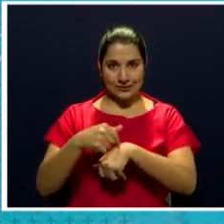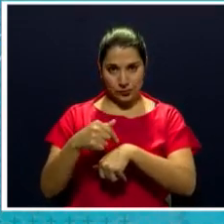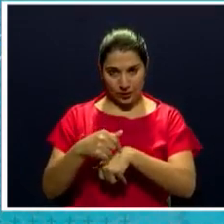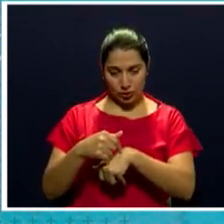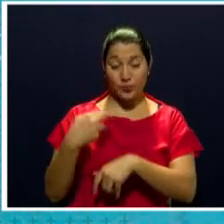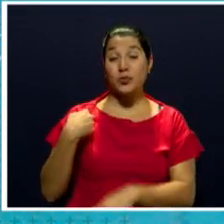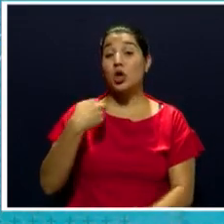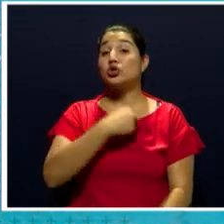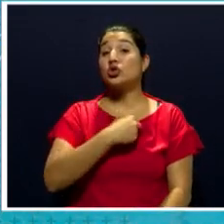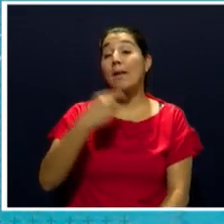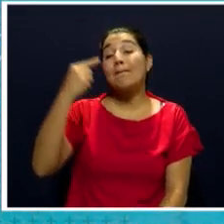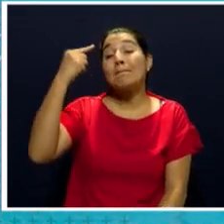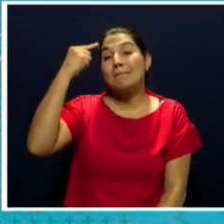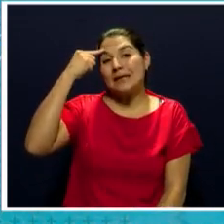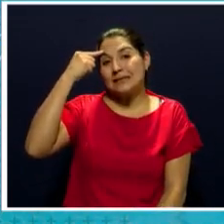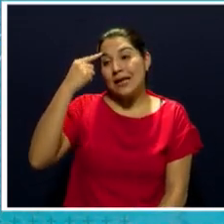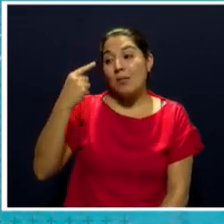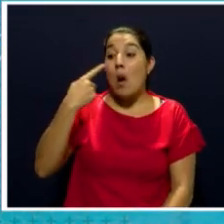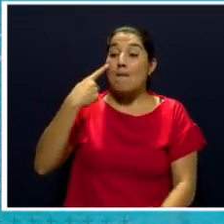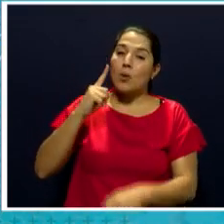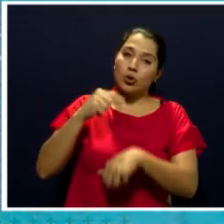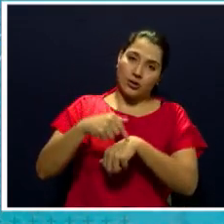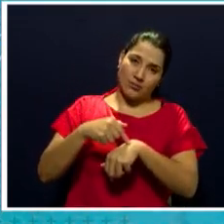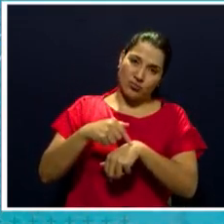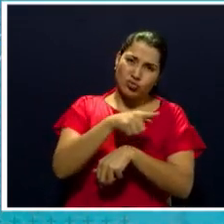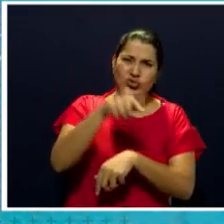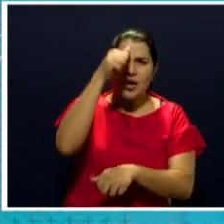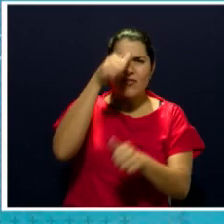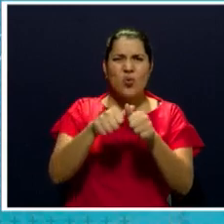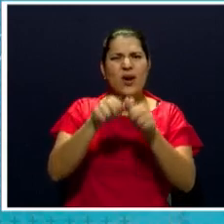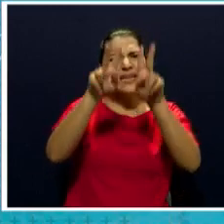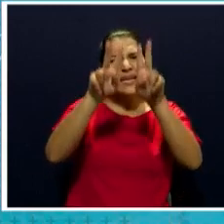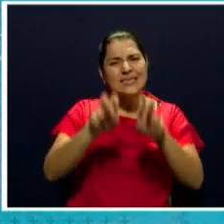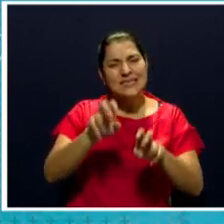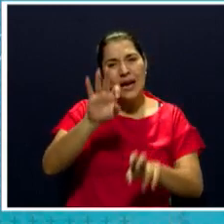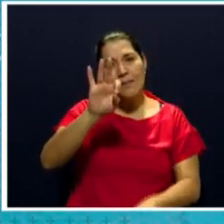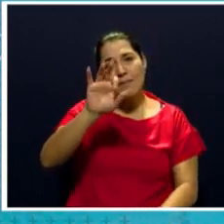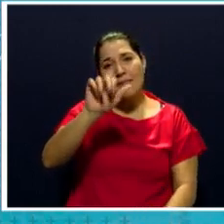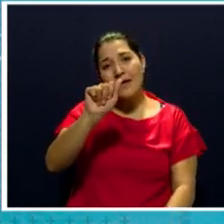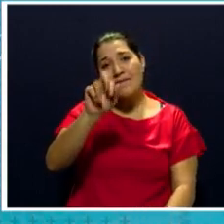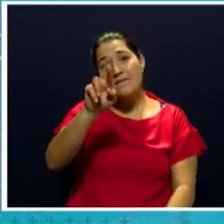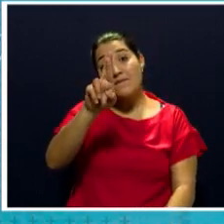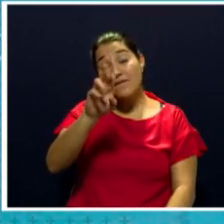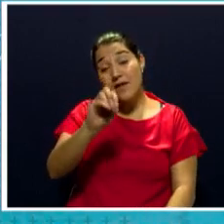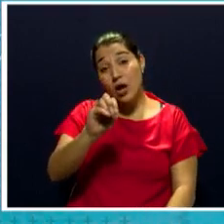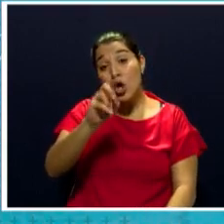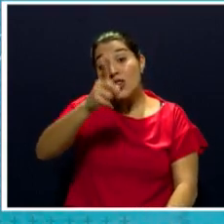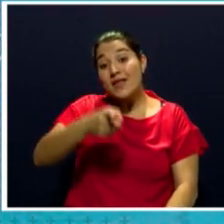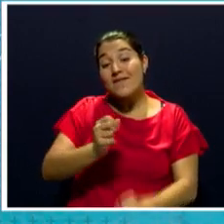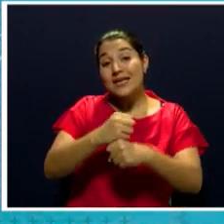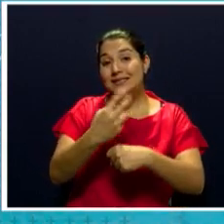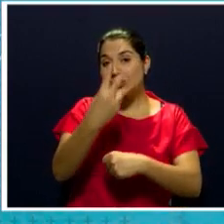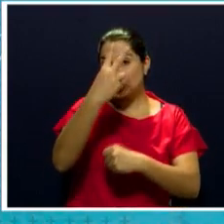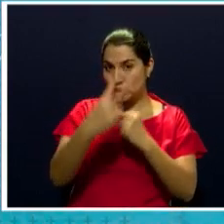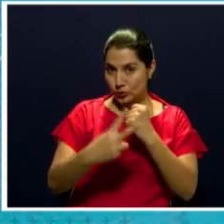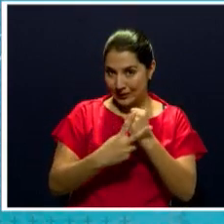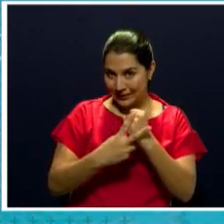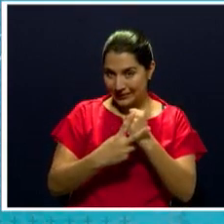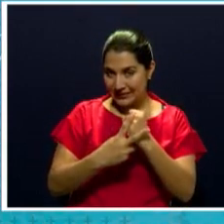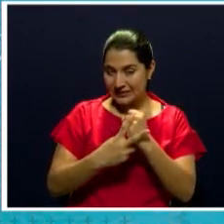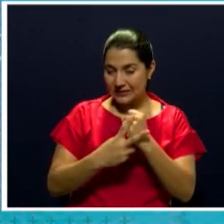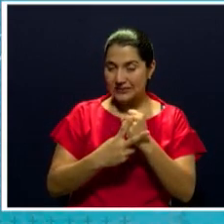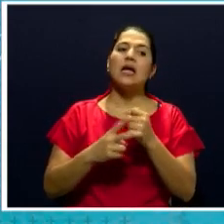Consideramos que no solamente por el tiempo, recordemos que las pruebas FARO se aplican 2 veces y eso implica que haya una primera aplicación, un